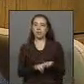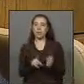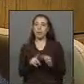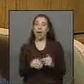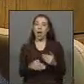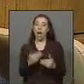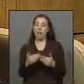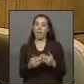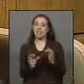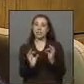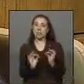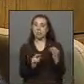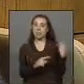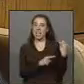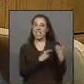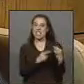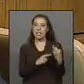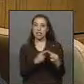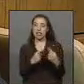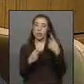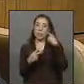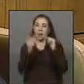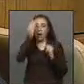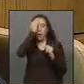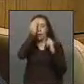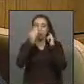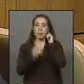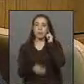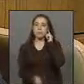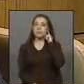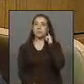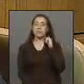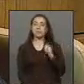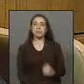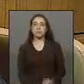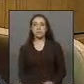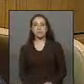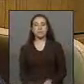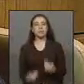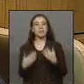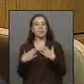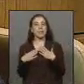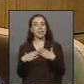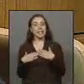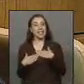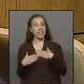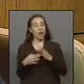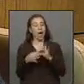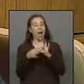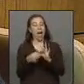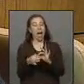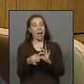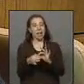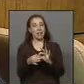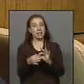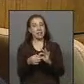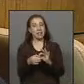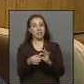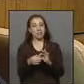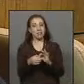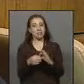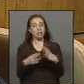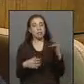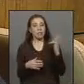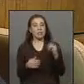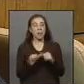paso histórico para la región de Coquimbo. Quiero saludar y agradecer la